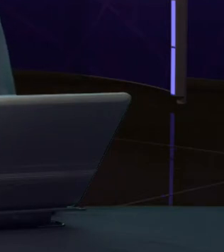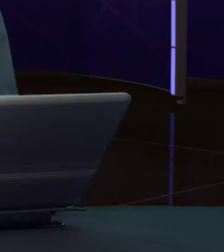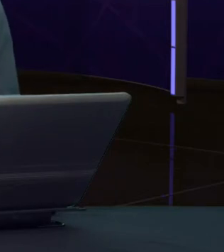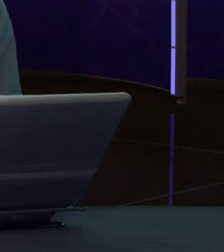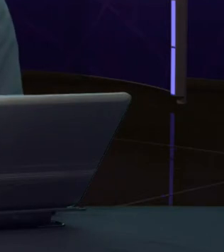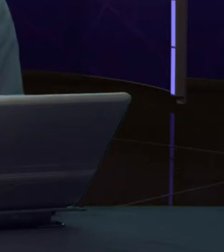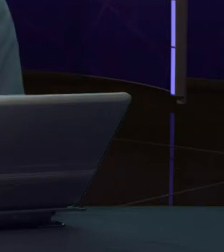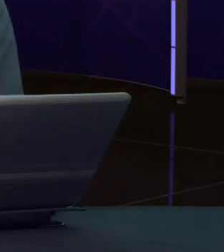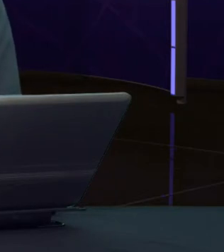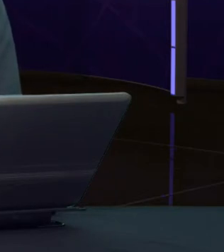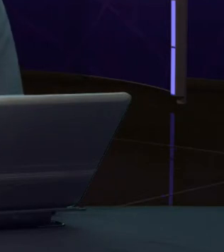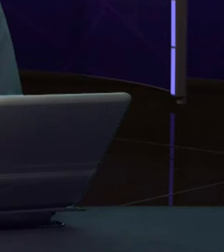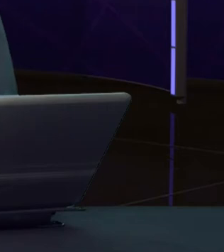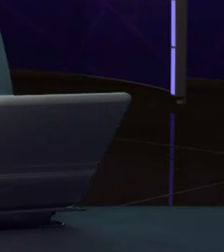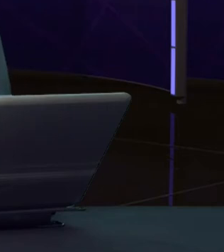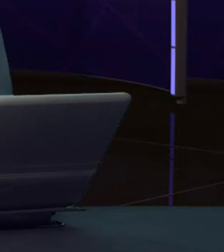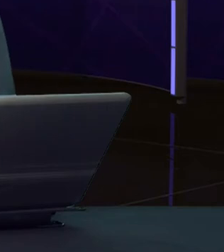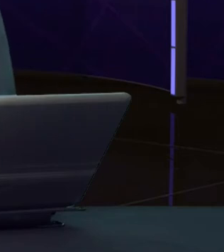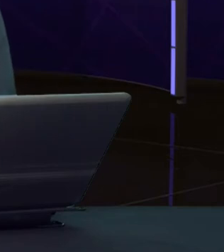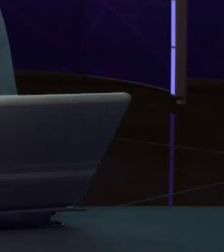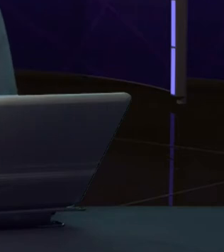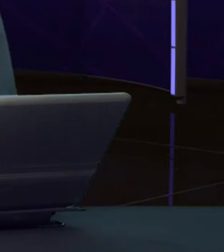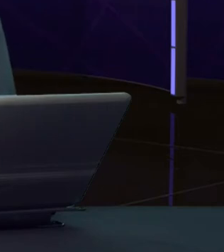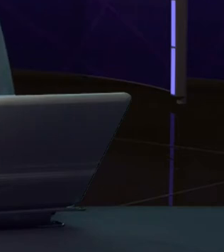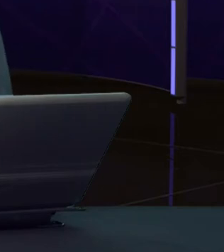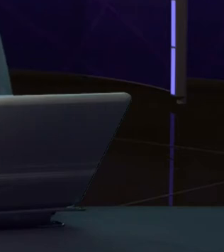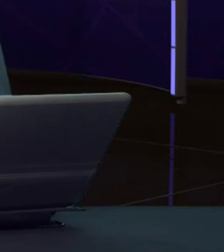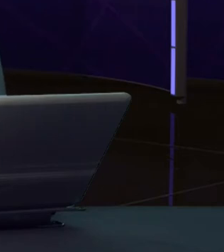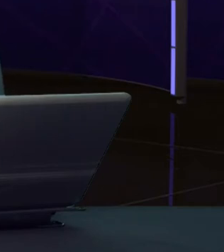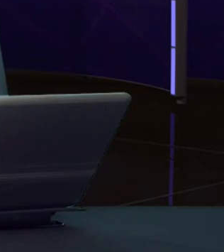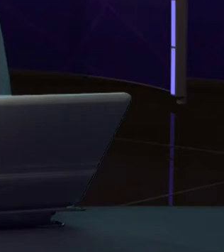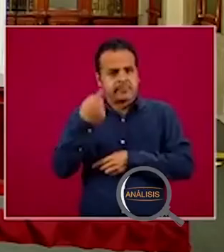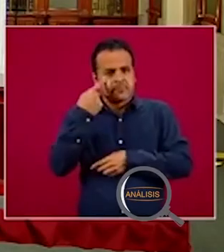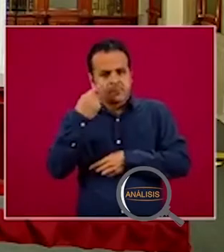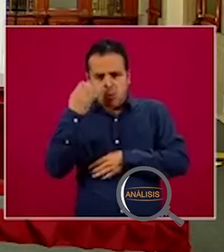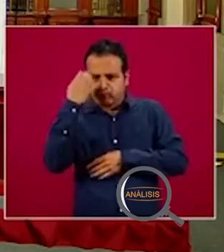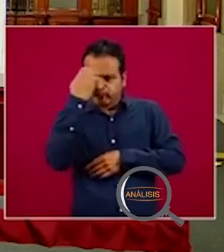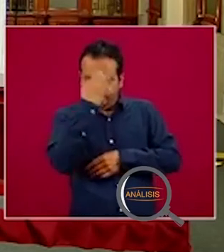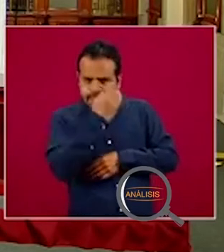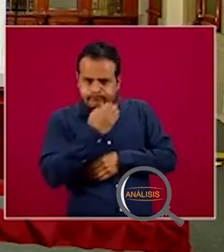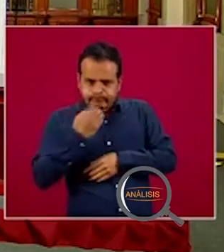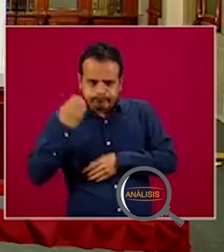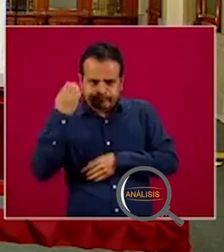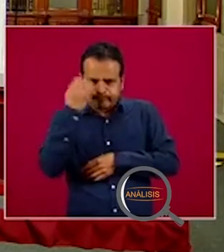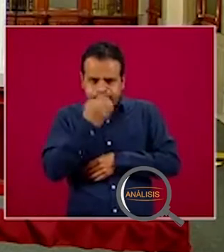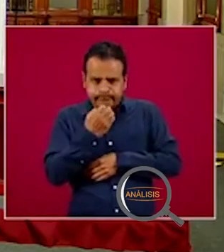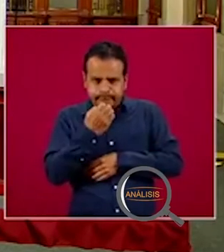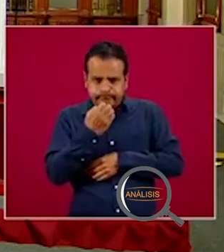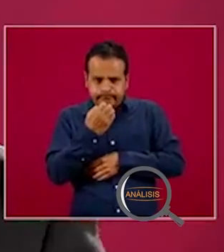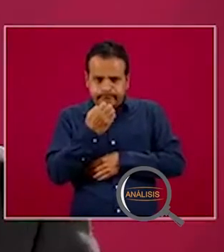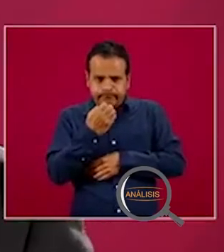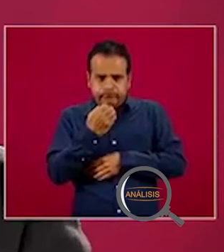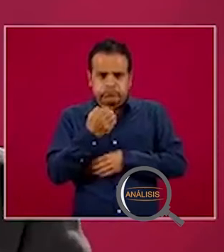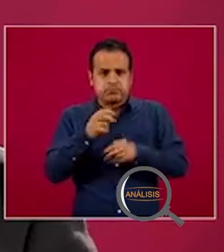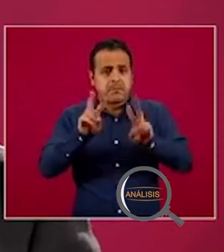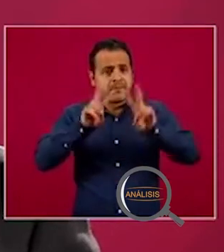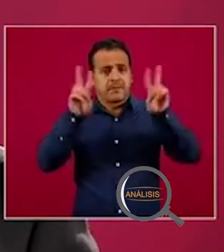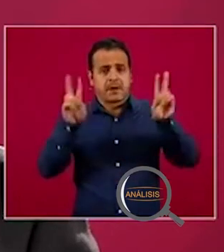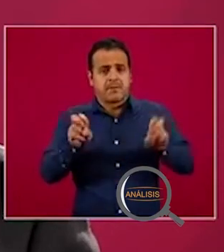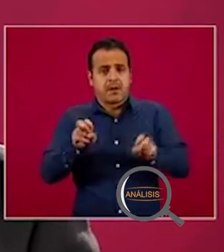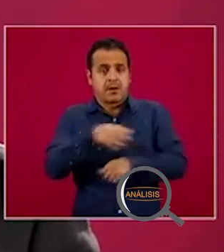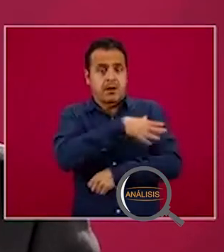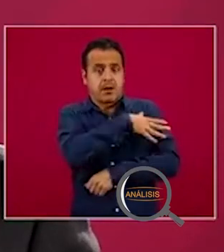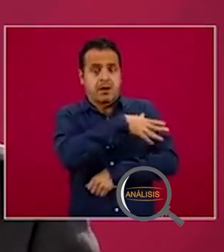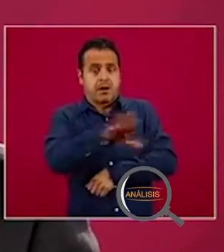entonces ya podríamos decir que se acabó la pandemia. Vea lo siguiente. En términos generales y de interés público, y le agradezco la